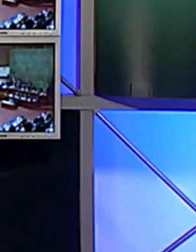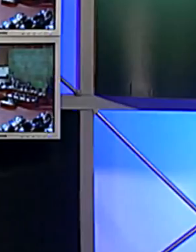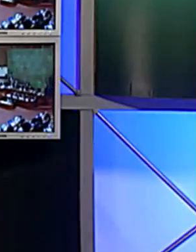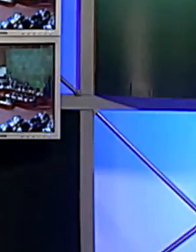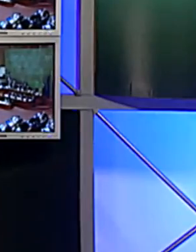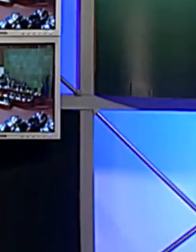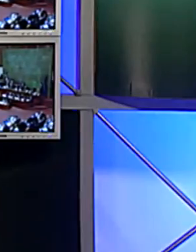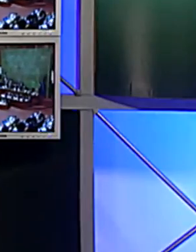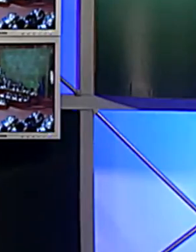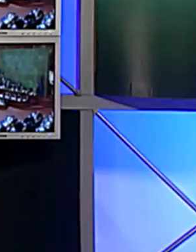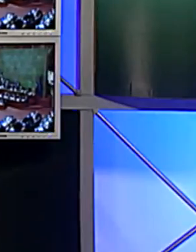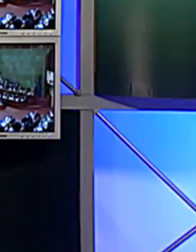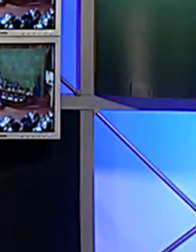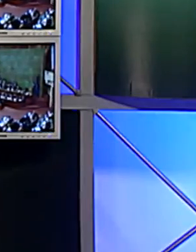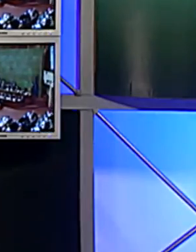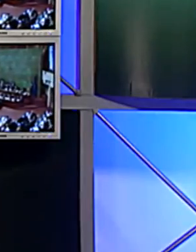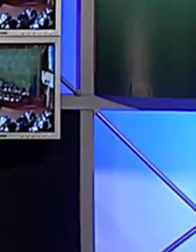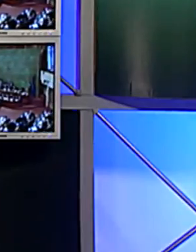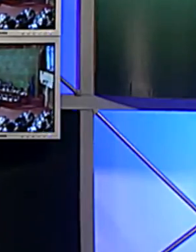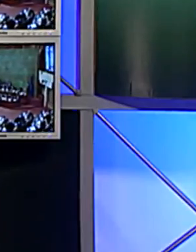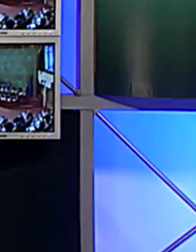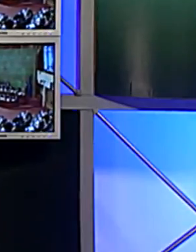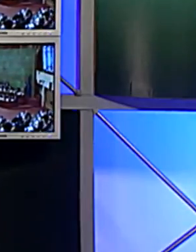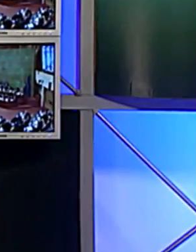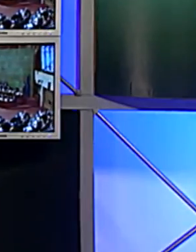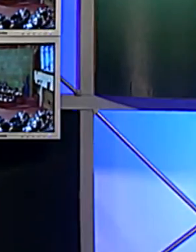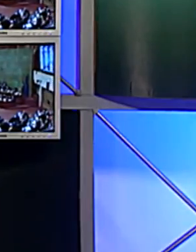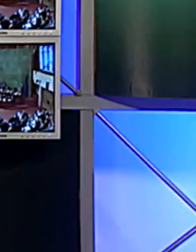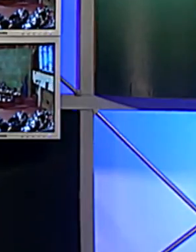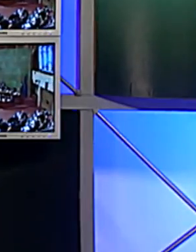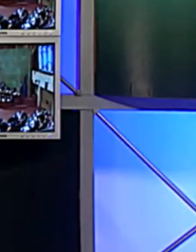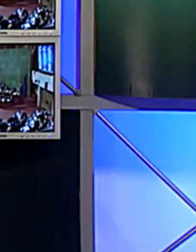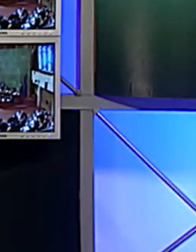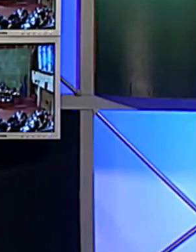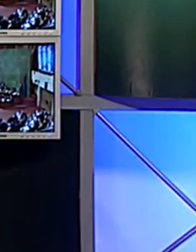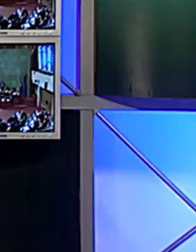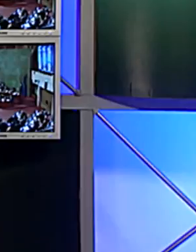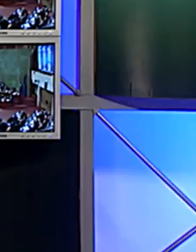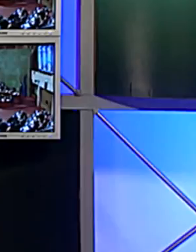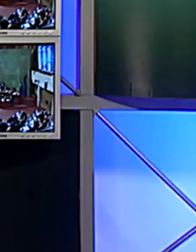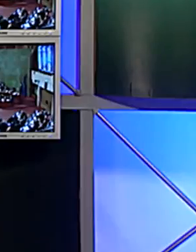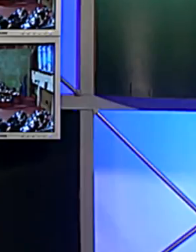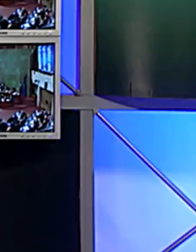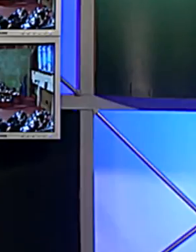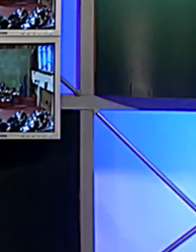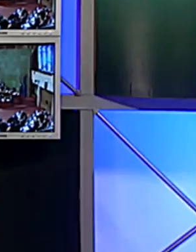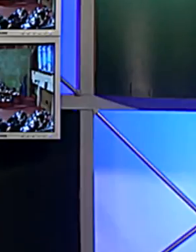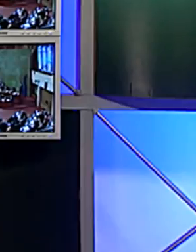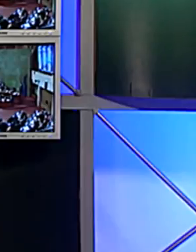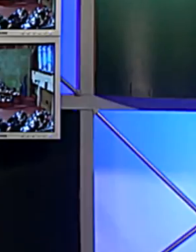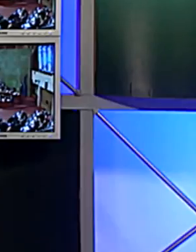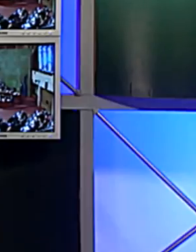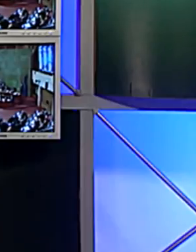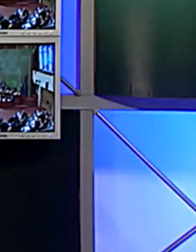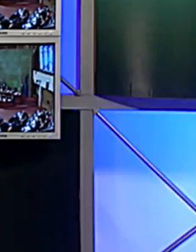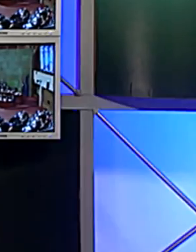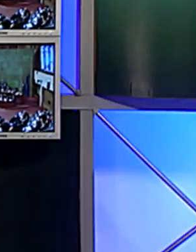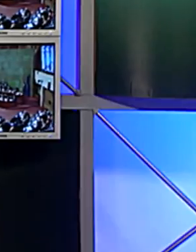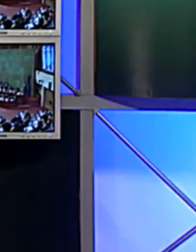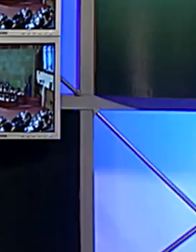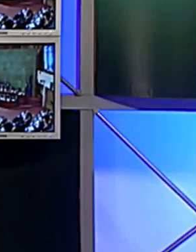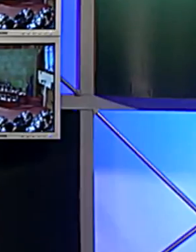en relación al eventual fraude de empresas de inversión para concluir con el informe de la comisión que indagó la actuación de los organismos